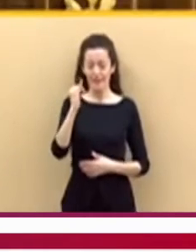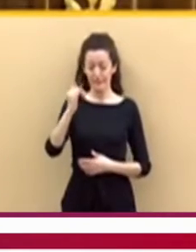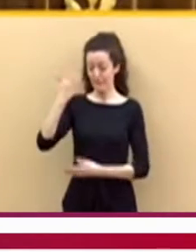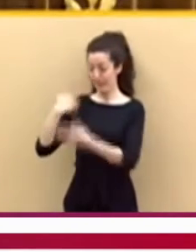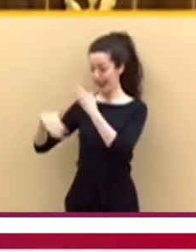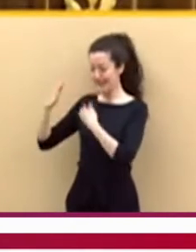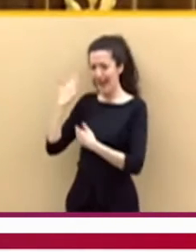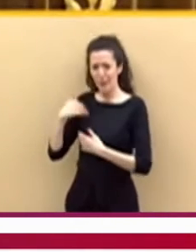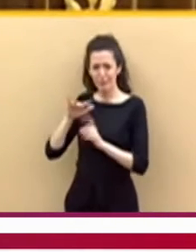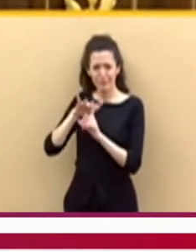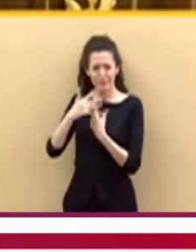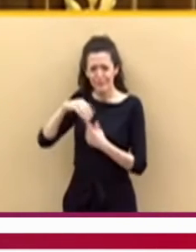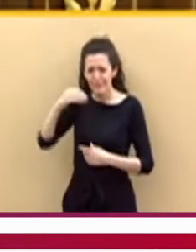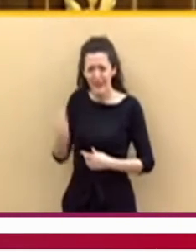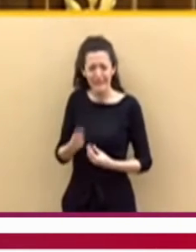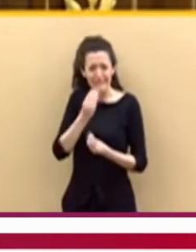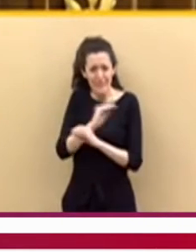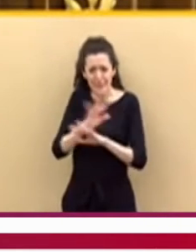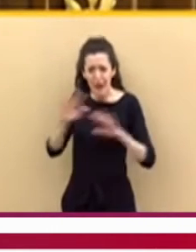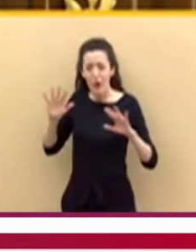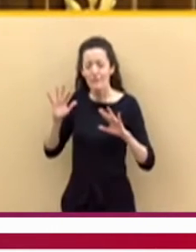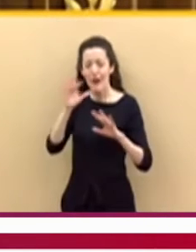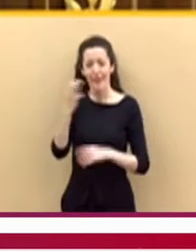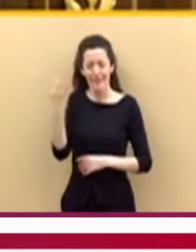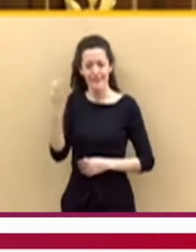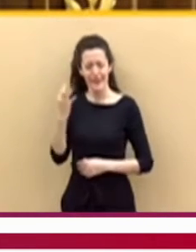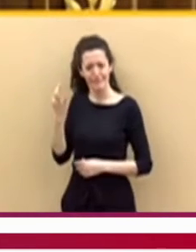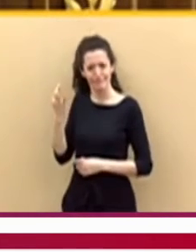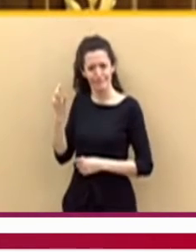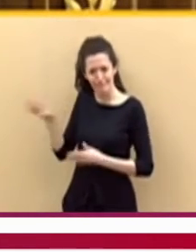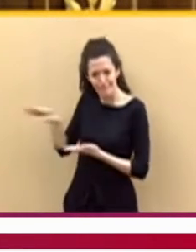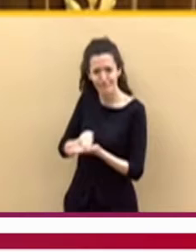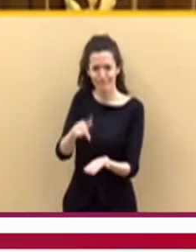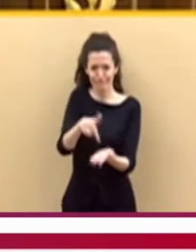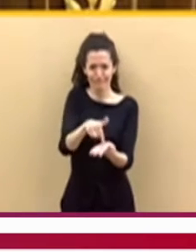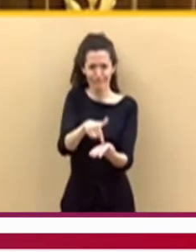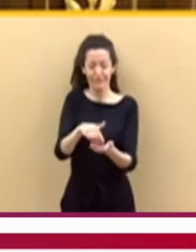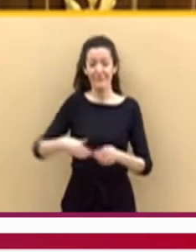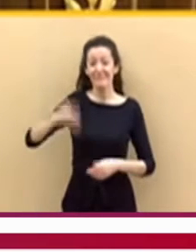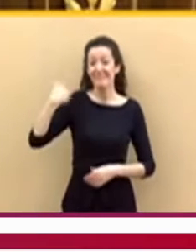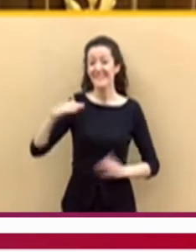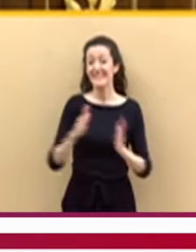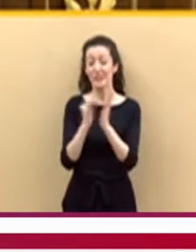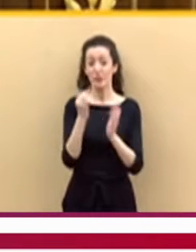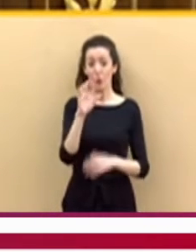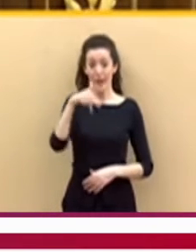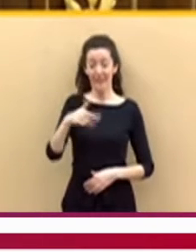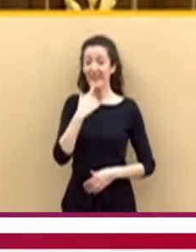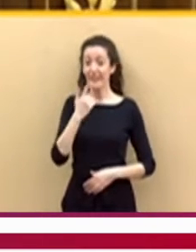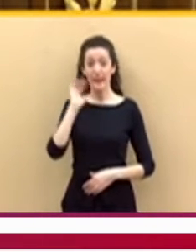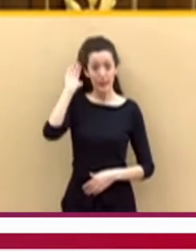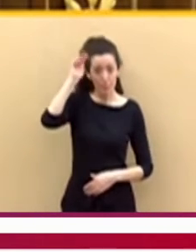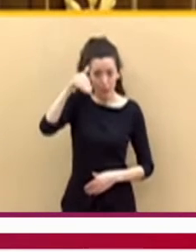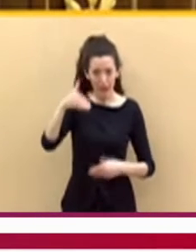cambio? Yo creo que es más psicológico que otra cosa, algunas medidas de hostelería y poco más. Sí, es verdad. Sí, lo del cierre perimetral de los municipios no es en el 4, es en el